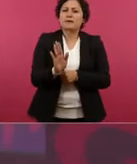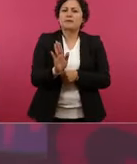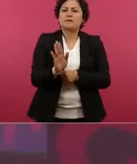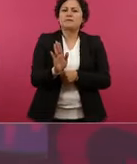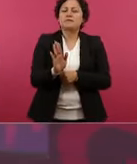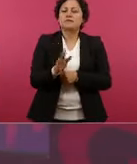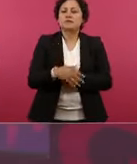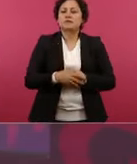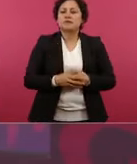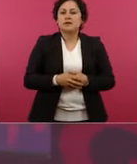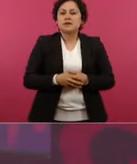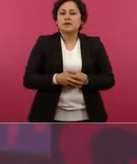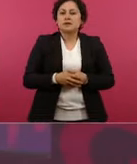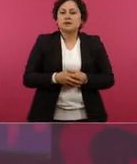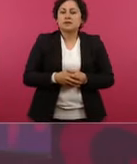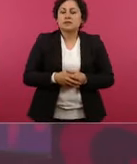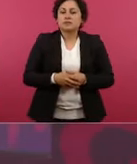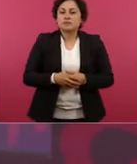si